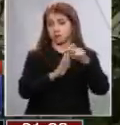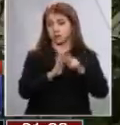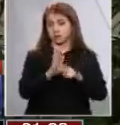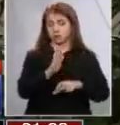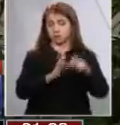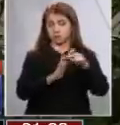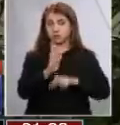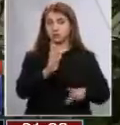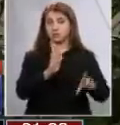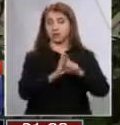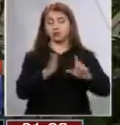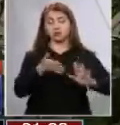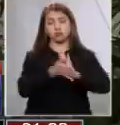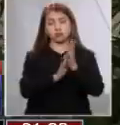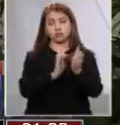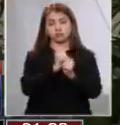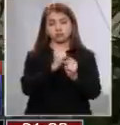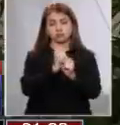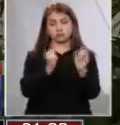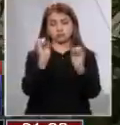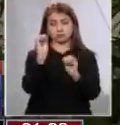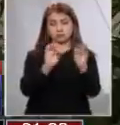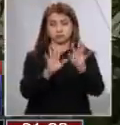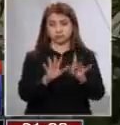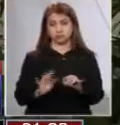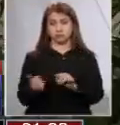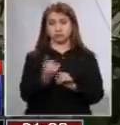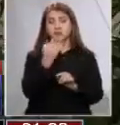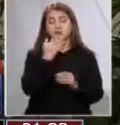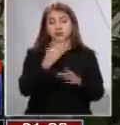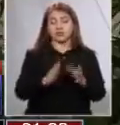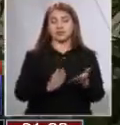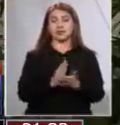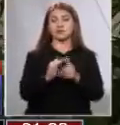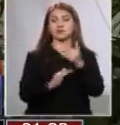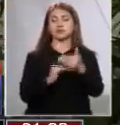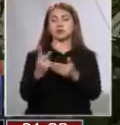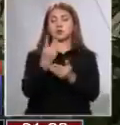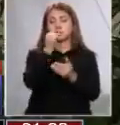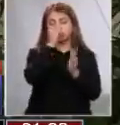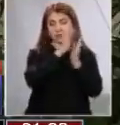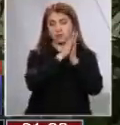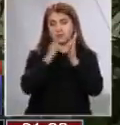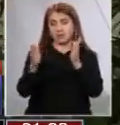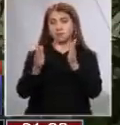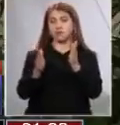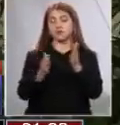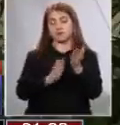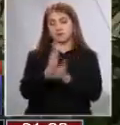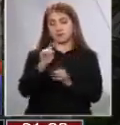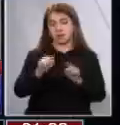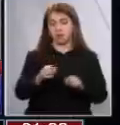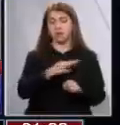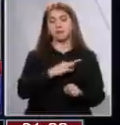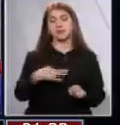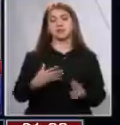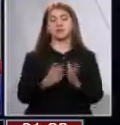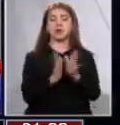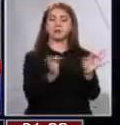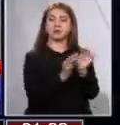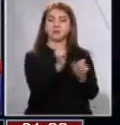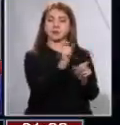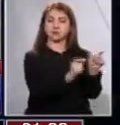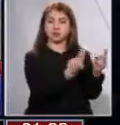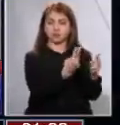ley. Todo esto va a ser trabajado en lo particular cuando estemos ya en la segunda fase, que es la que viene ahora. Ministra, explíquenle a la gente que lo